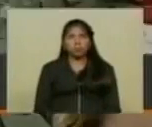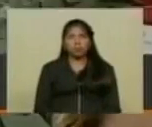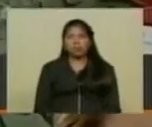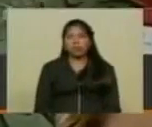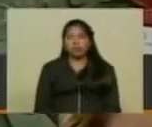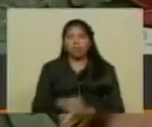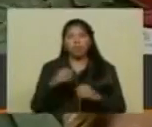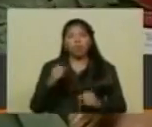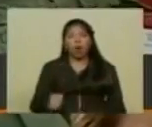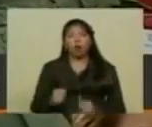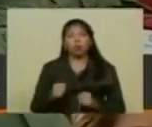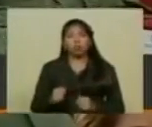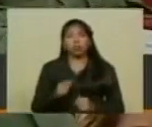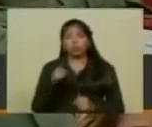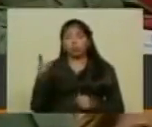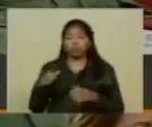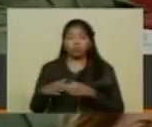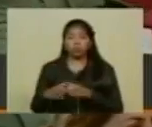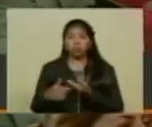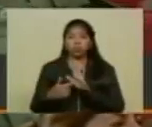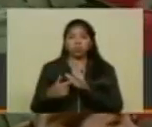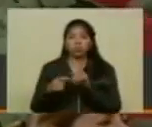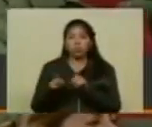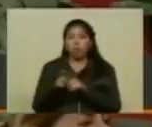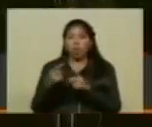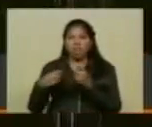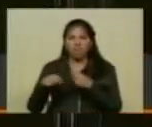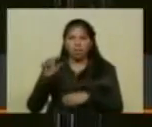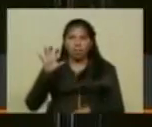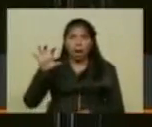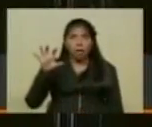entreguistas, más vendepatria,